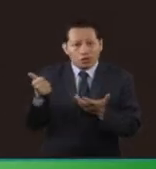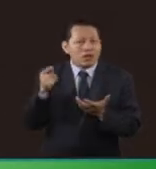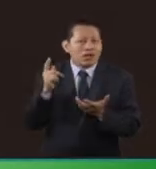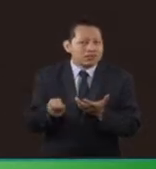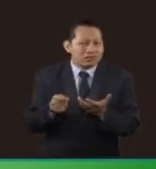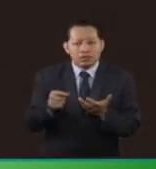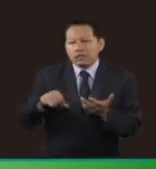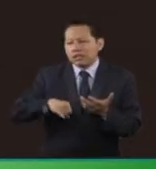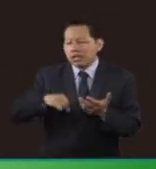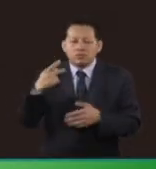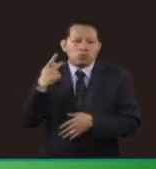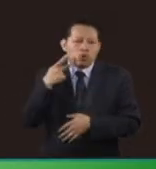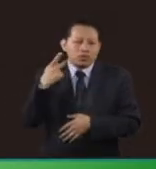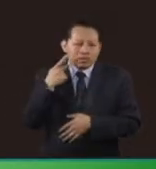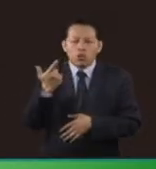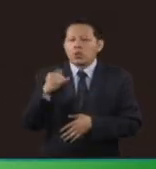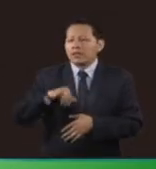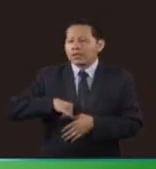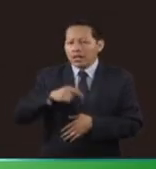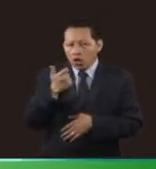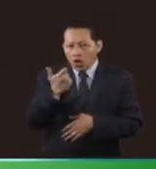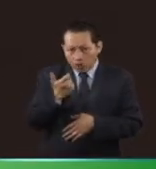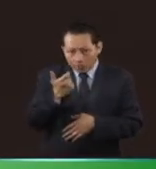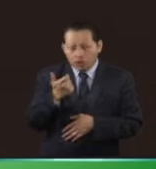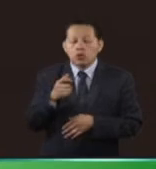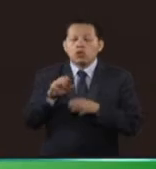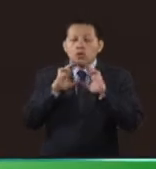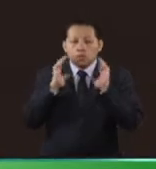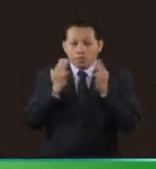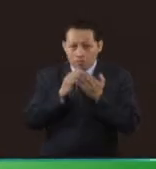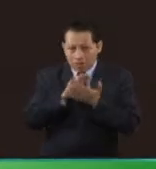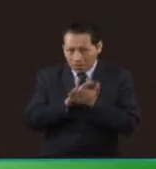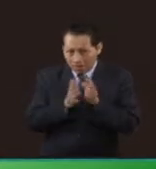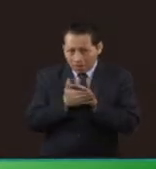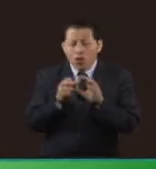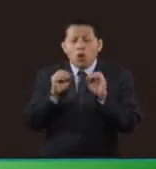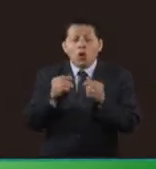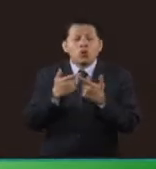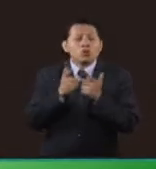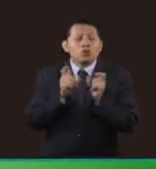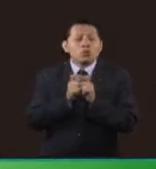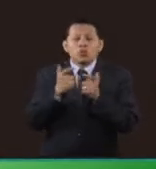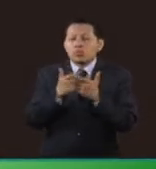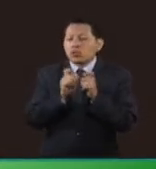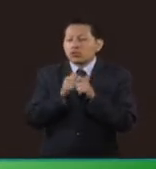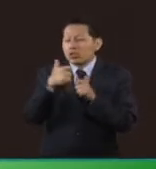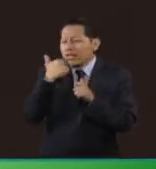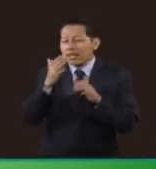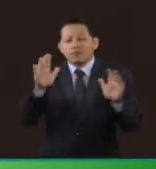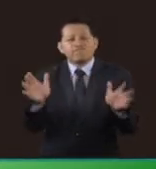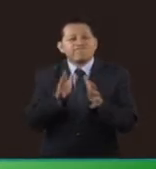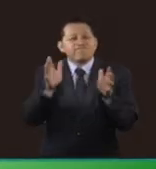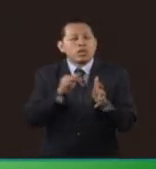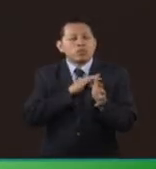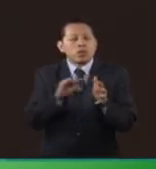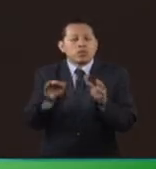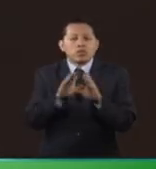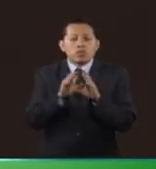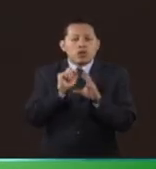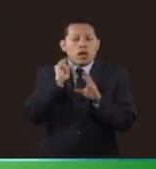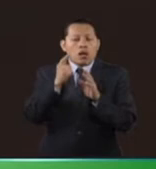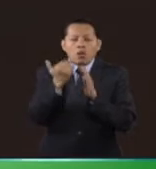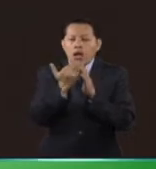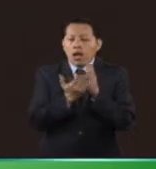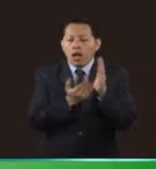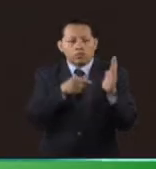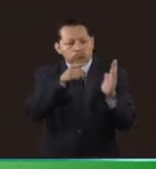intereses políticos, económicos, del crimen organizado o de grupos que buscan impulsar determinadas